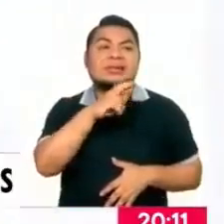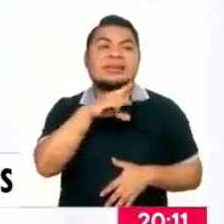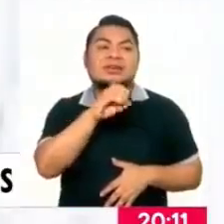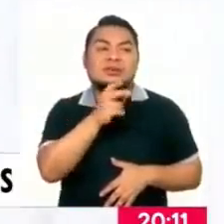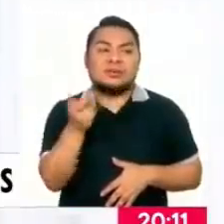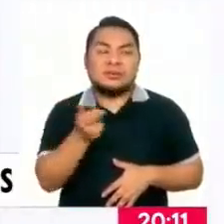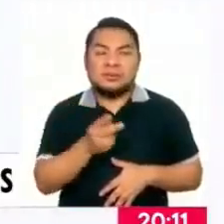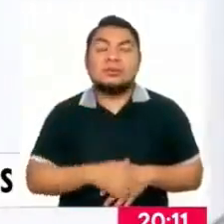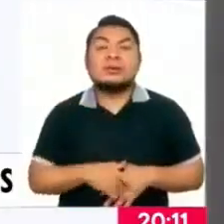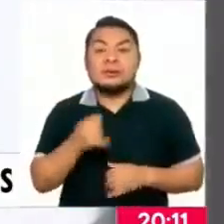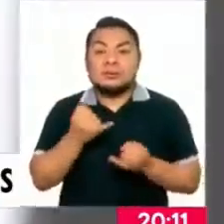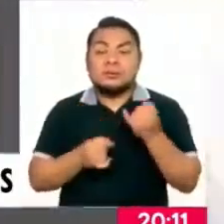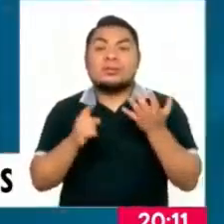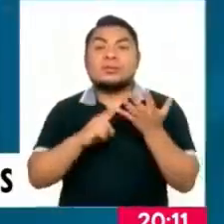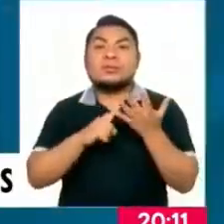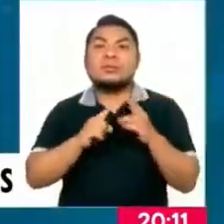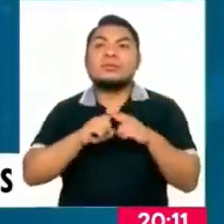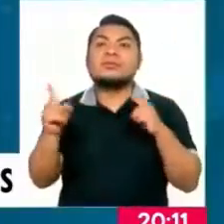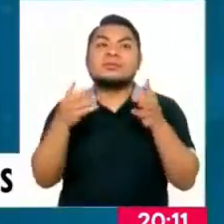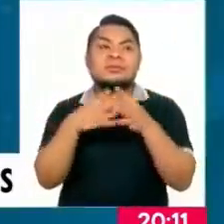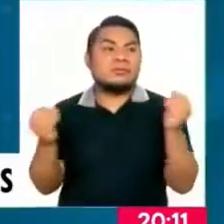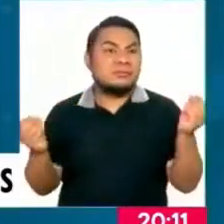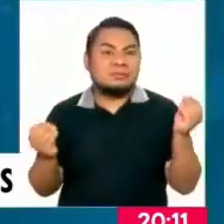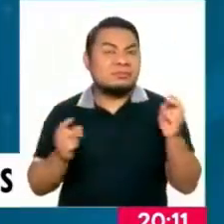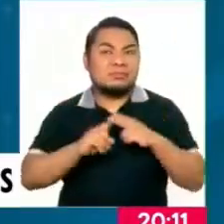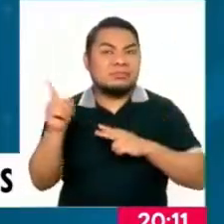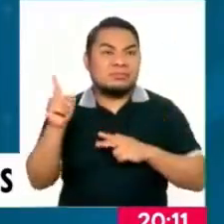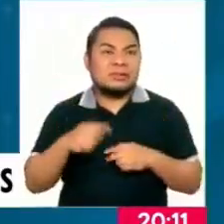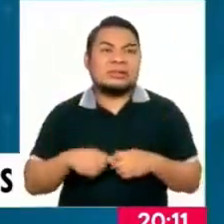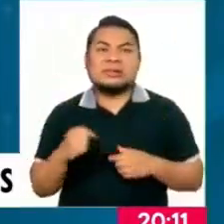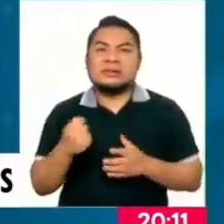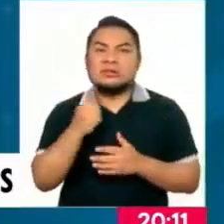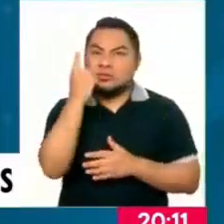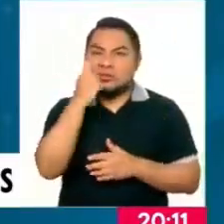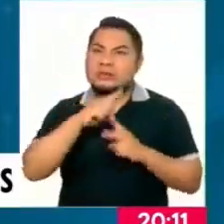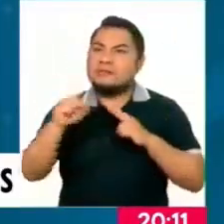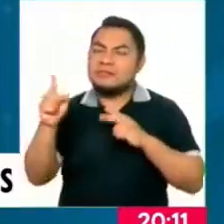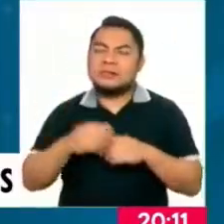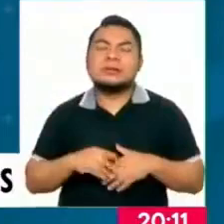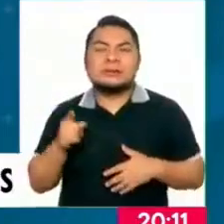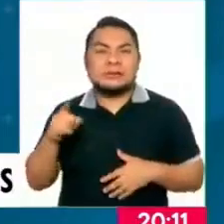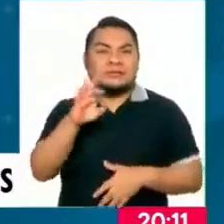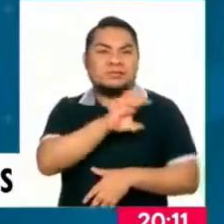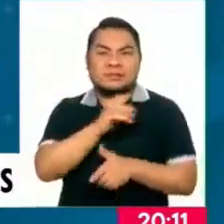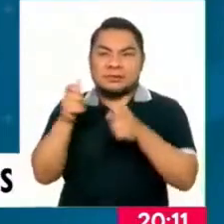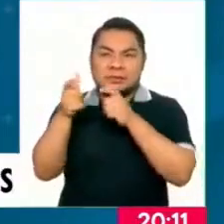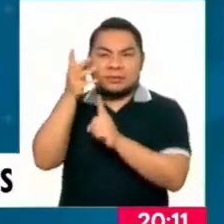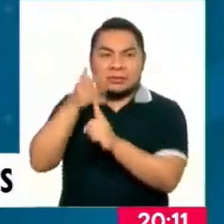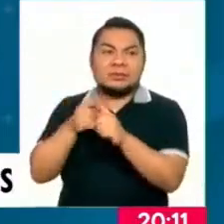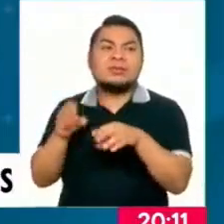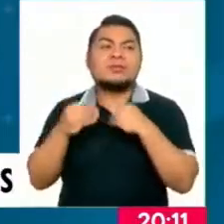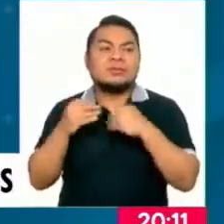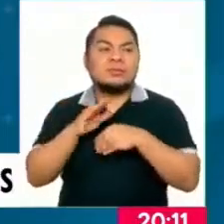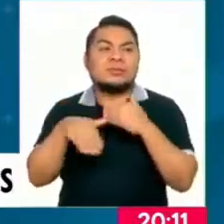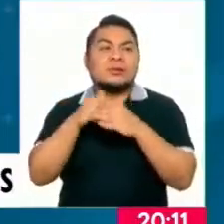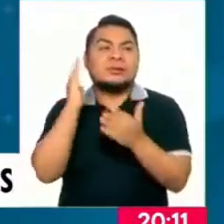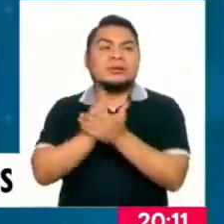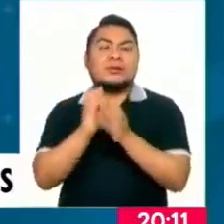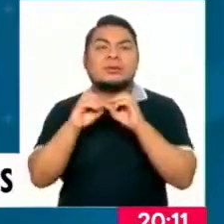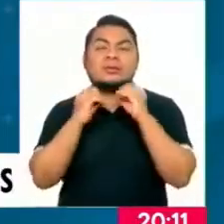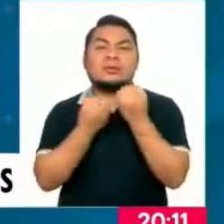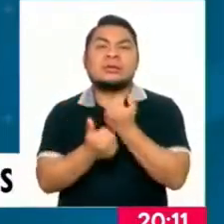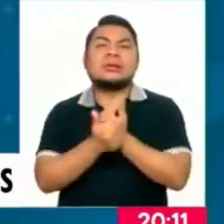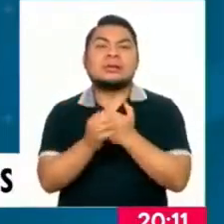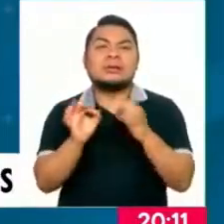Sánchez Sánchez, este último prófugo de la justicia. Ellos son investigados por la Fiscalía por delitos, presuntos delitos de